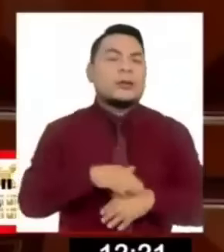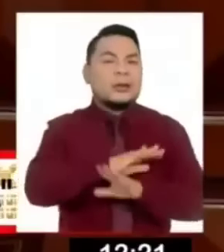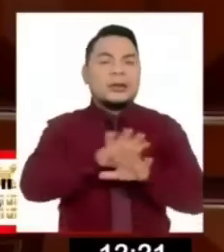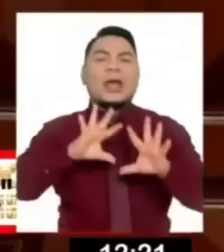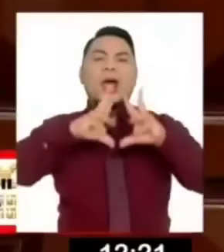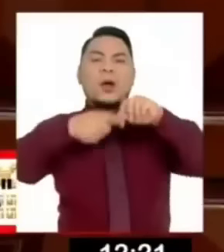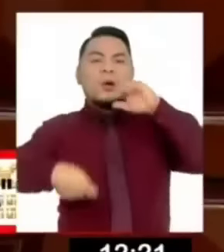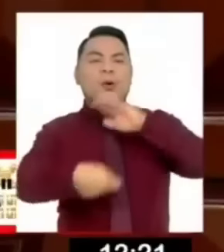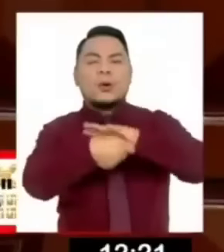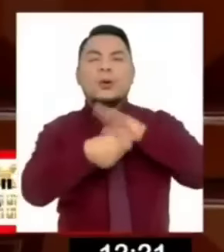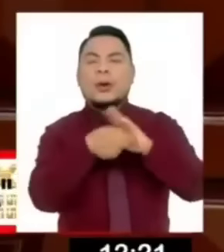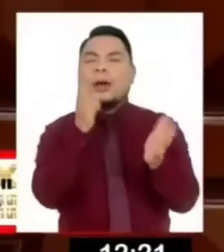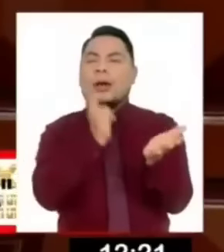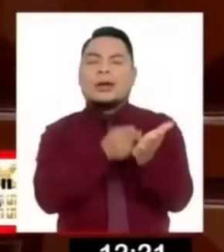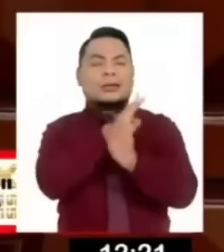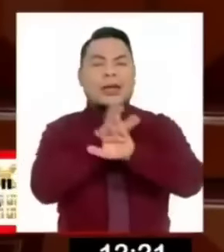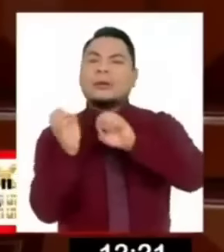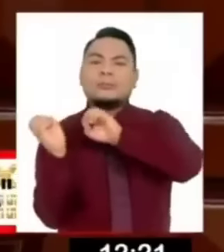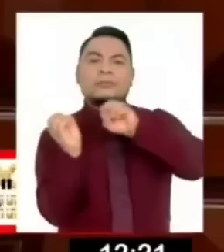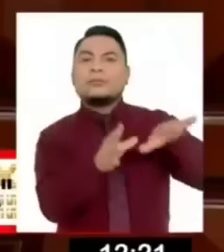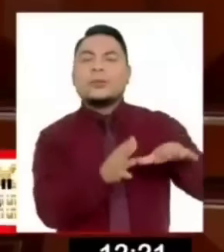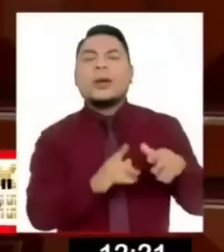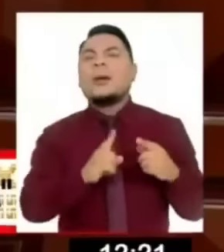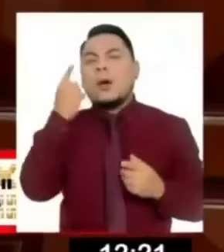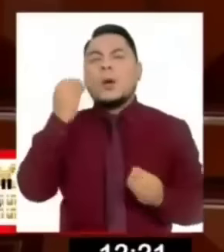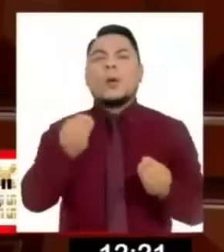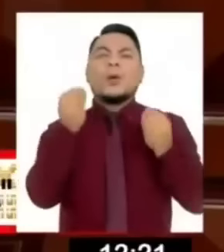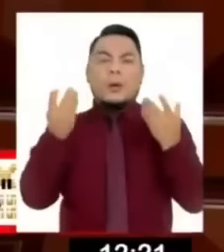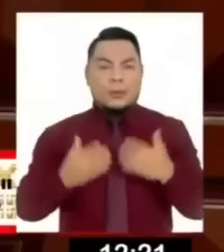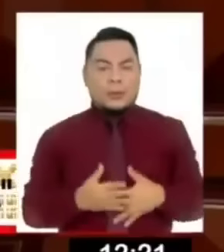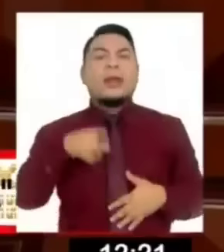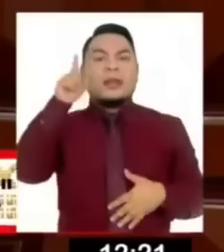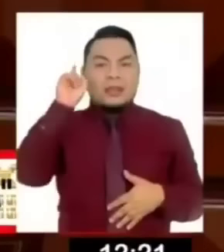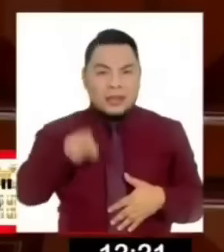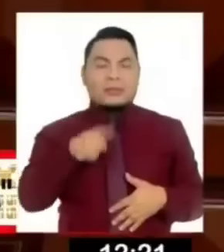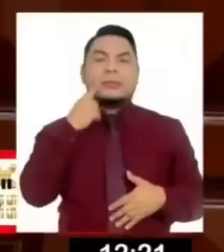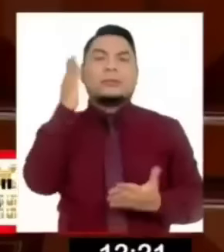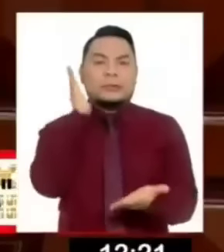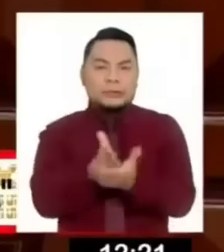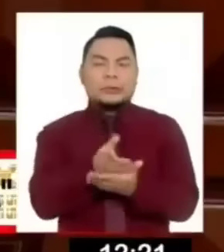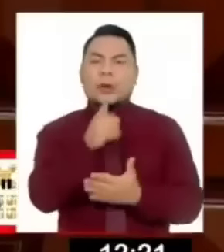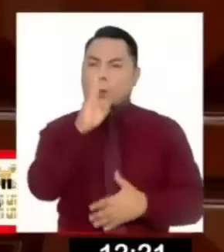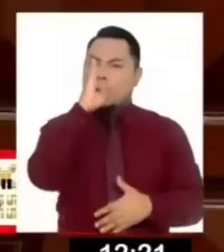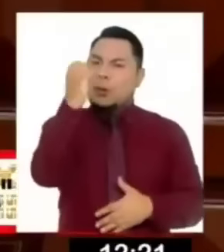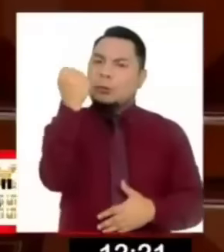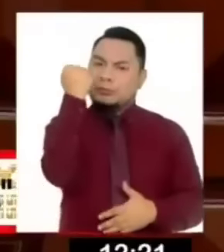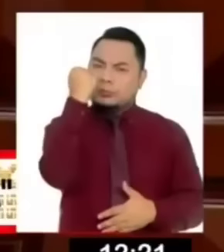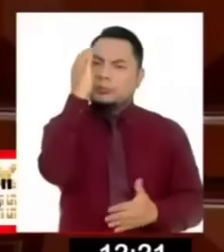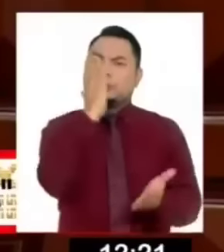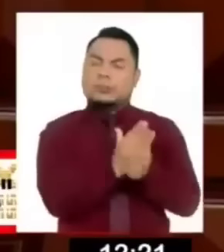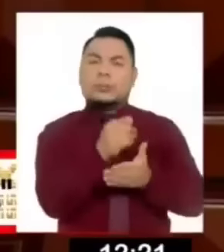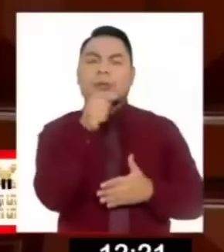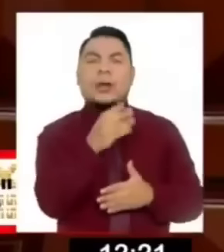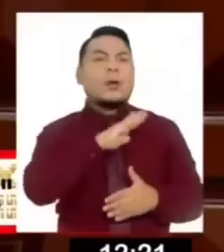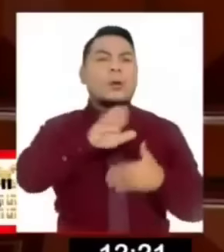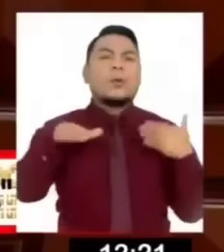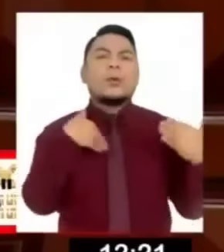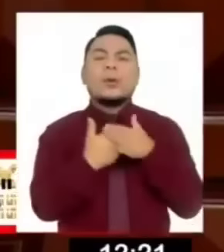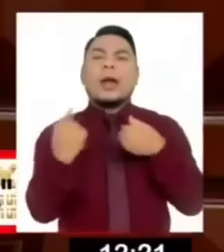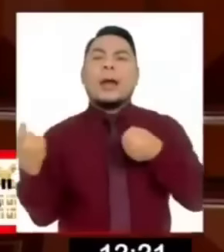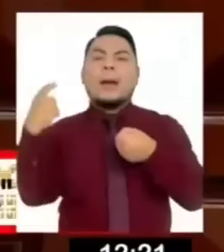la corrupción, pero para eso tenemos que sancionar con dureza y firmeza a todos